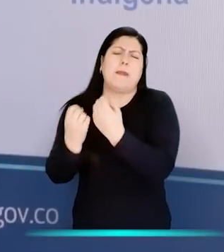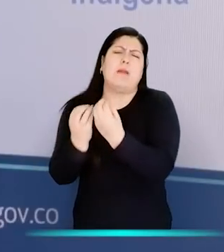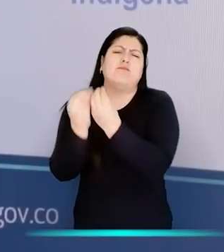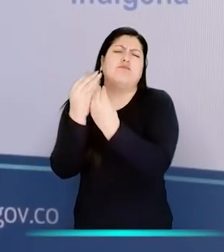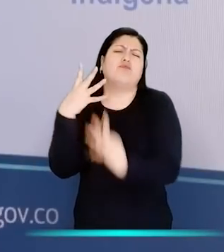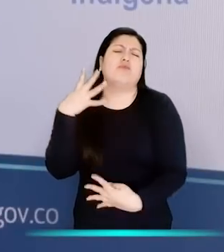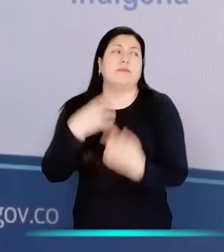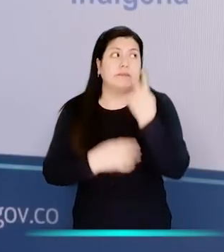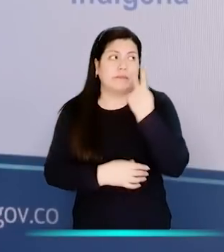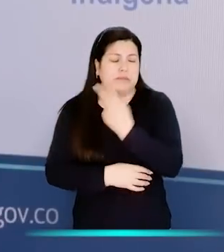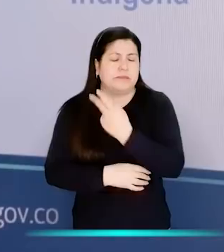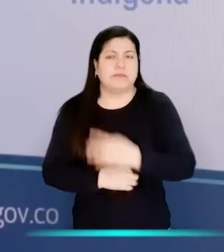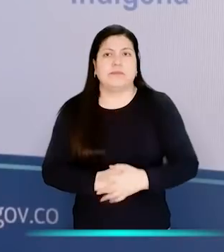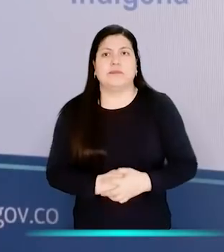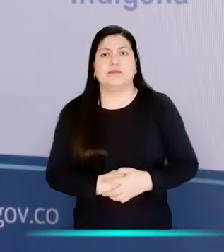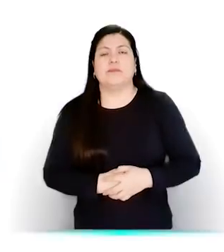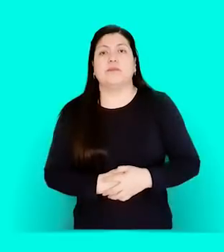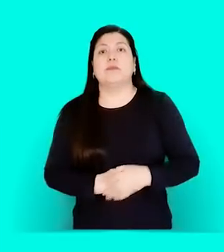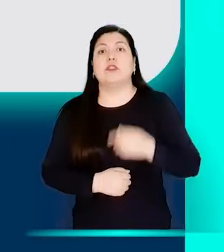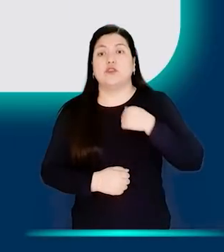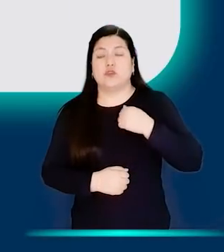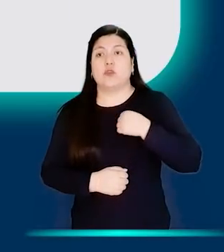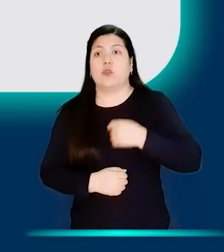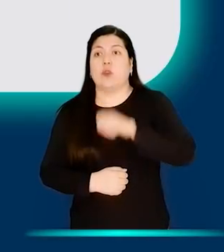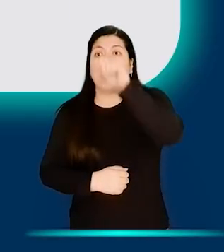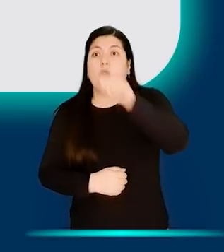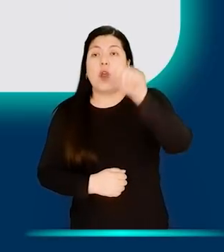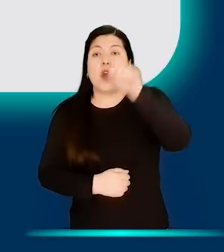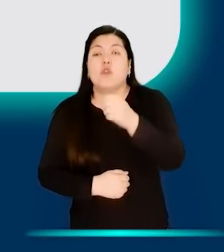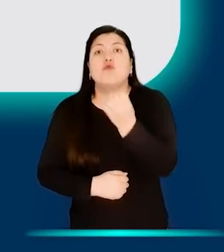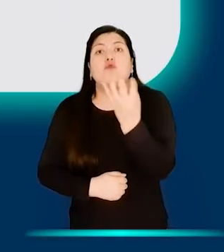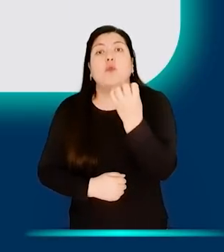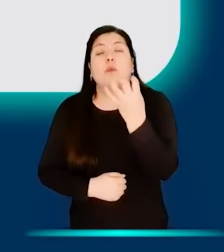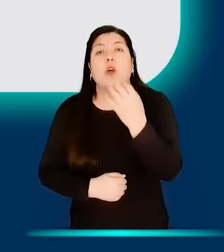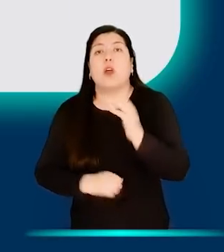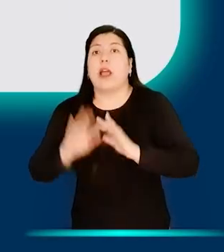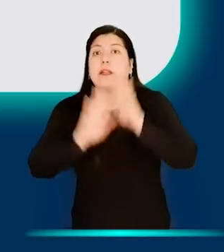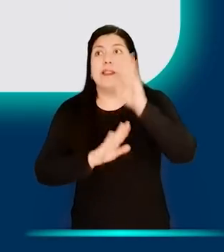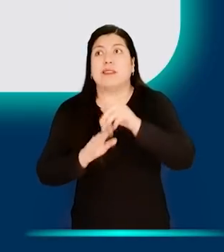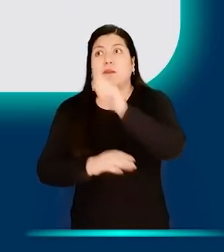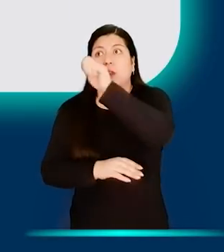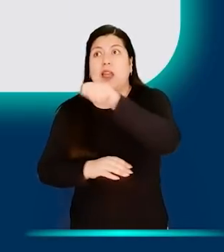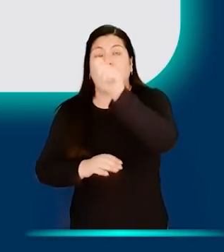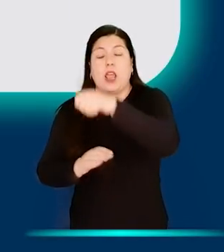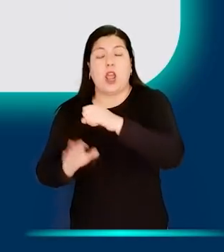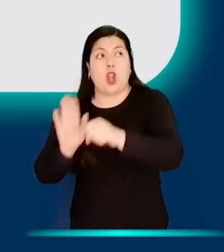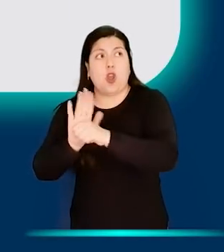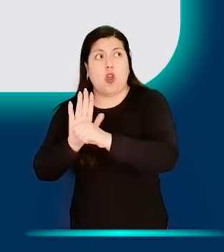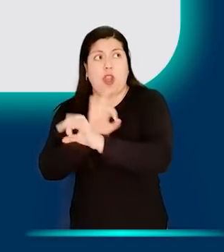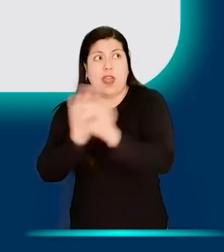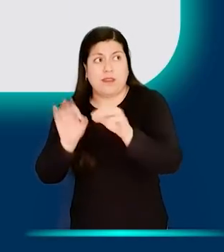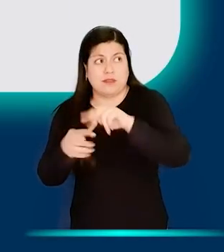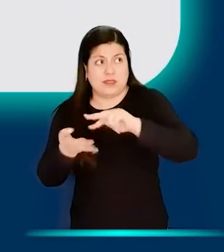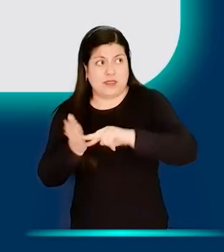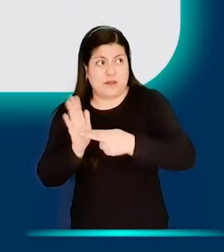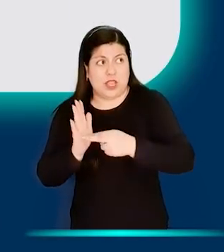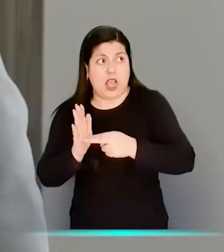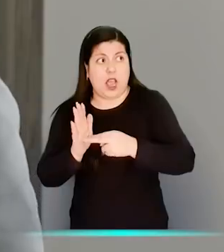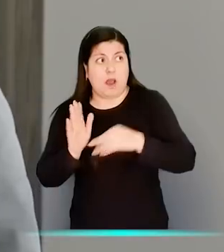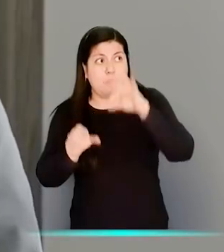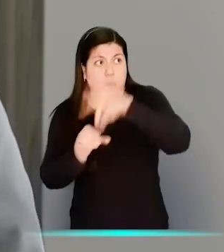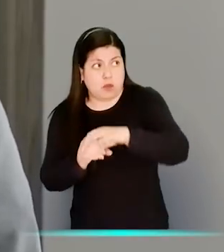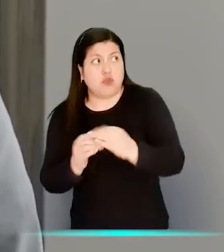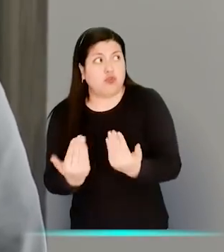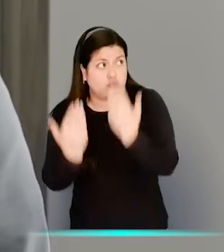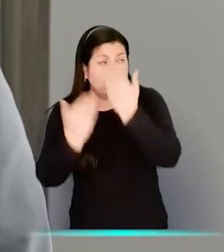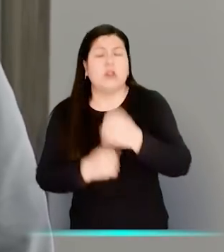escrito infinidad de preguntas. Veamos esta. Si marco solo el número de mi candidato y no marco el logo del partido, ¿el voto es válido?